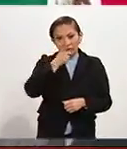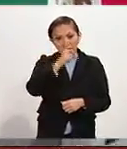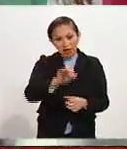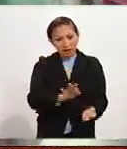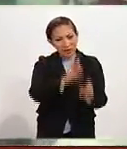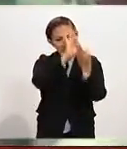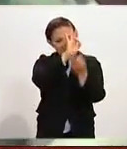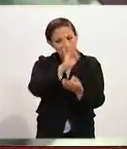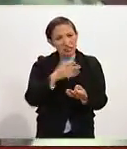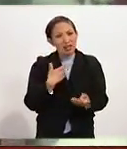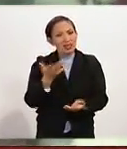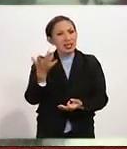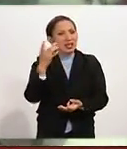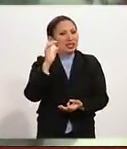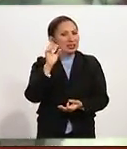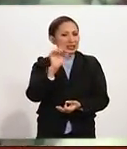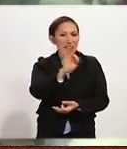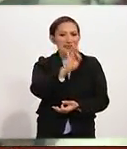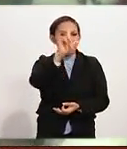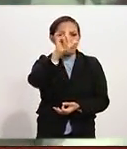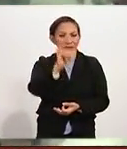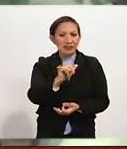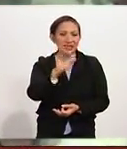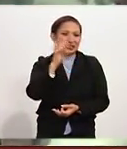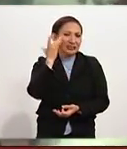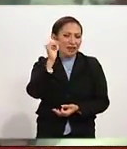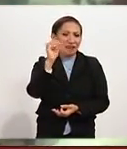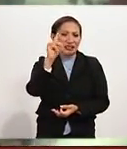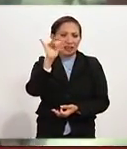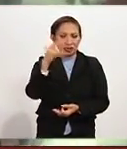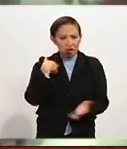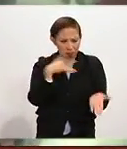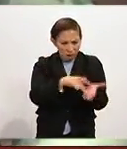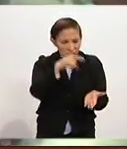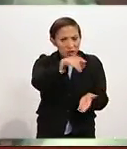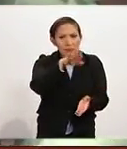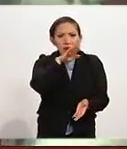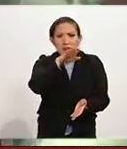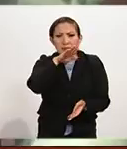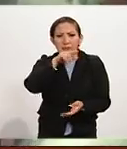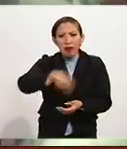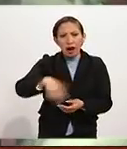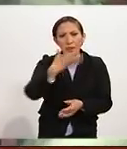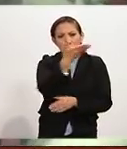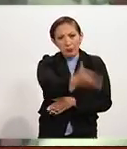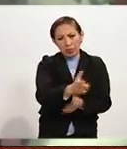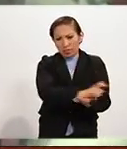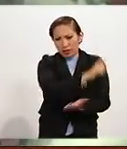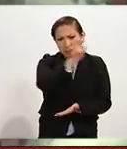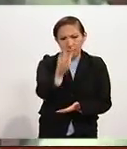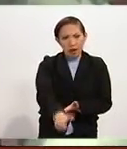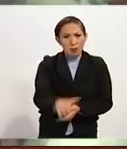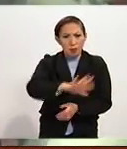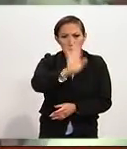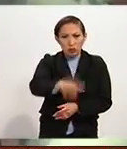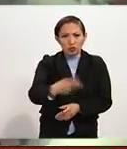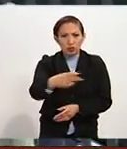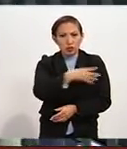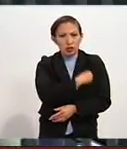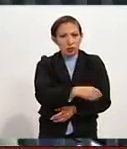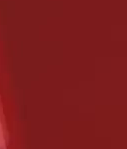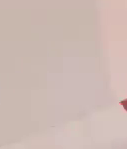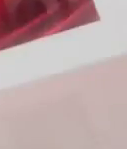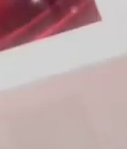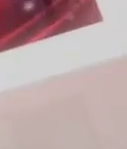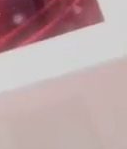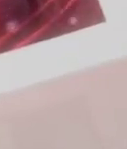una corte federal de San Francisco, allá en los Estados Unidos, su apoyo al derecho de la madre a exigir una indemnización por la muerte de su hijo.